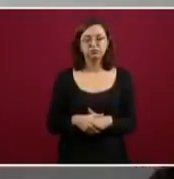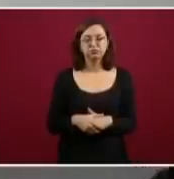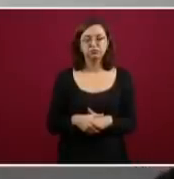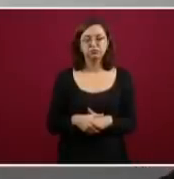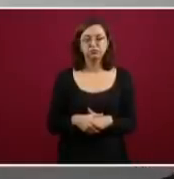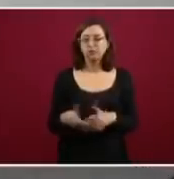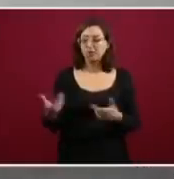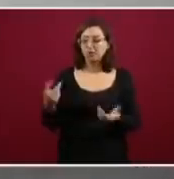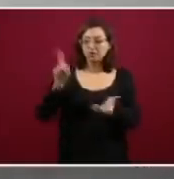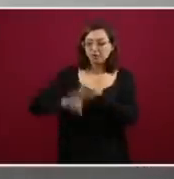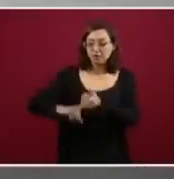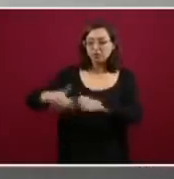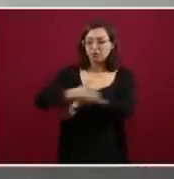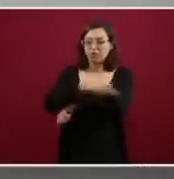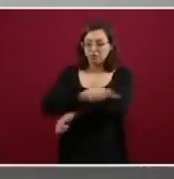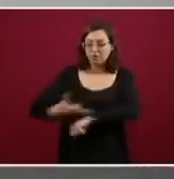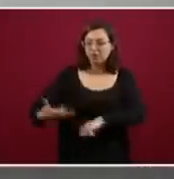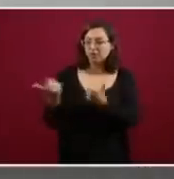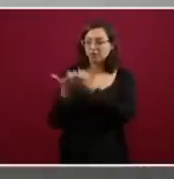familiar